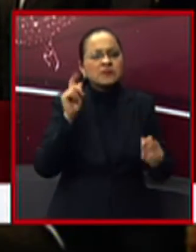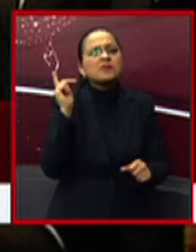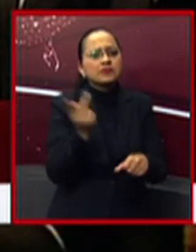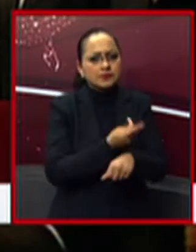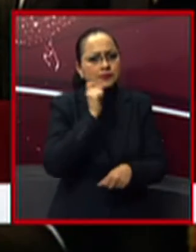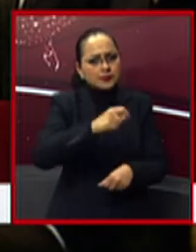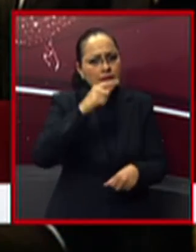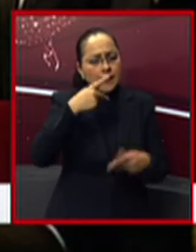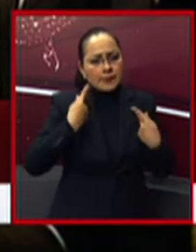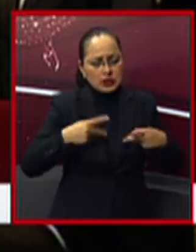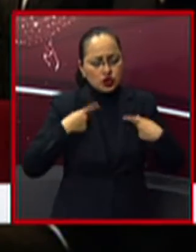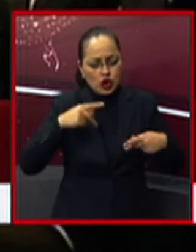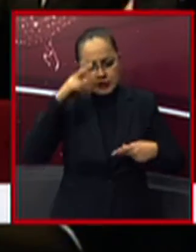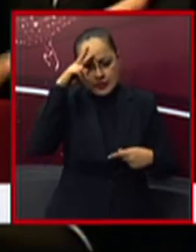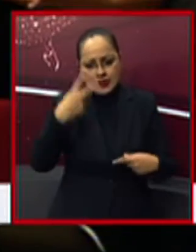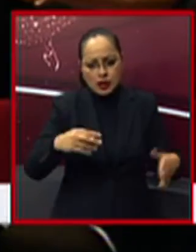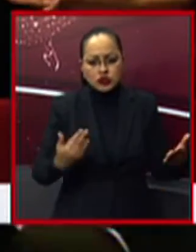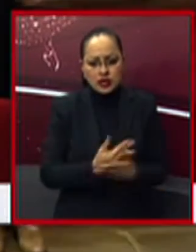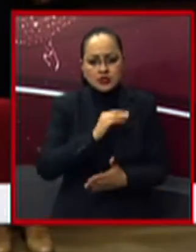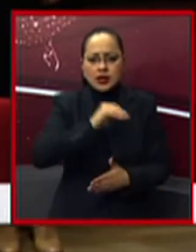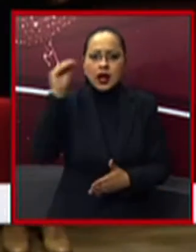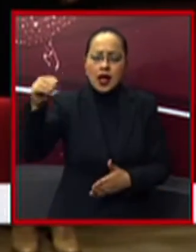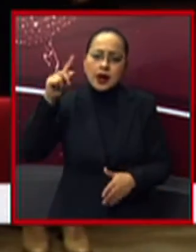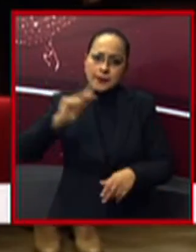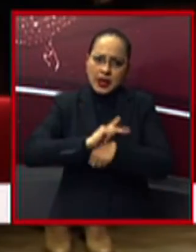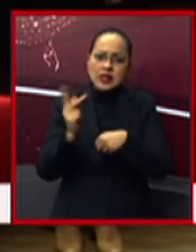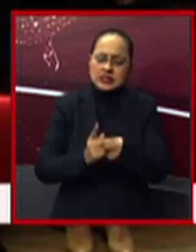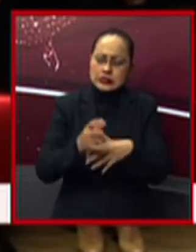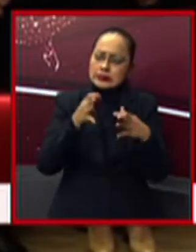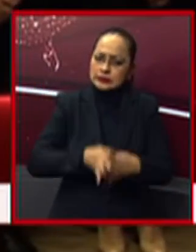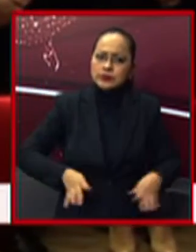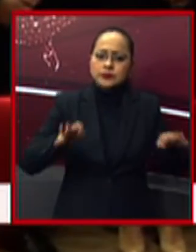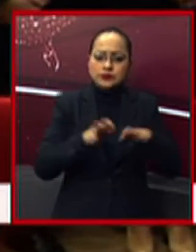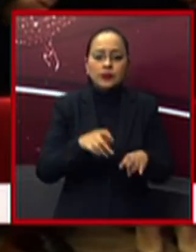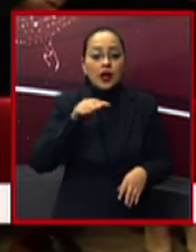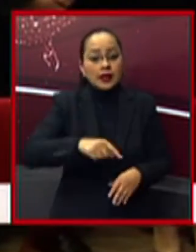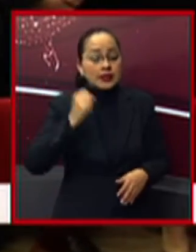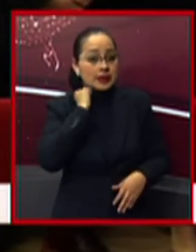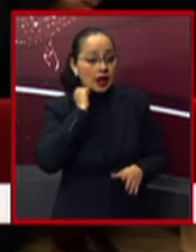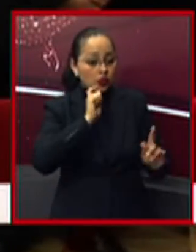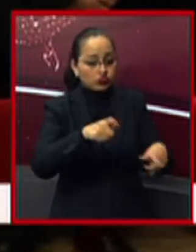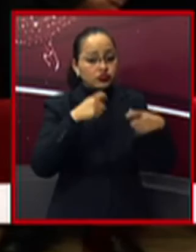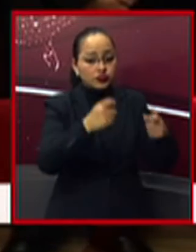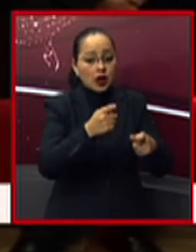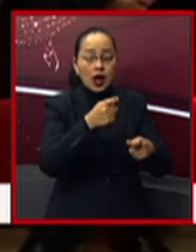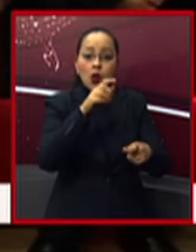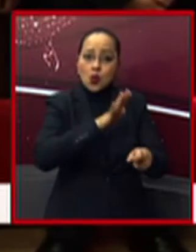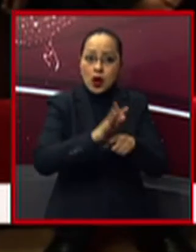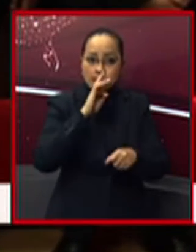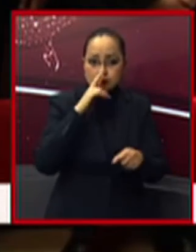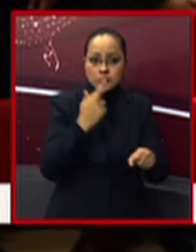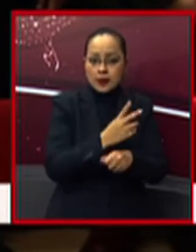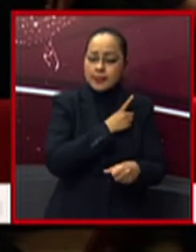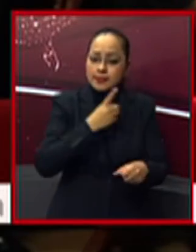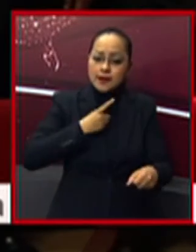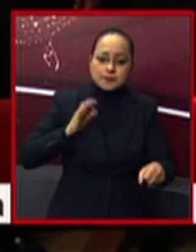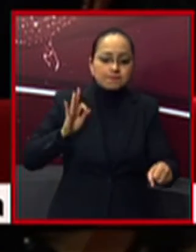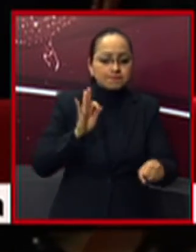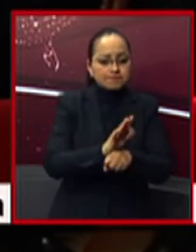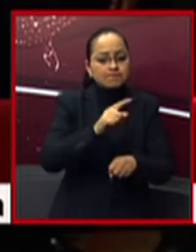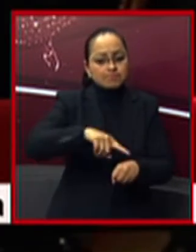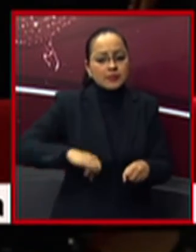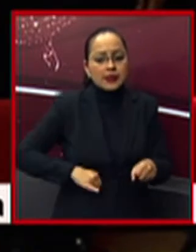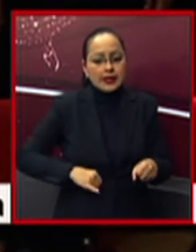los mexicanos en aquel país. Hoy del Senado la encomienda de cuidar y defender los intereses nacionales,